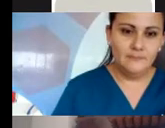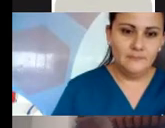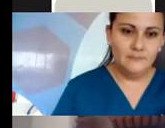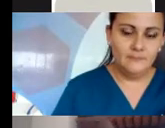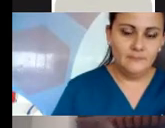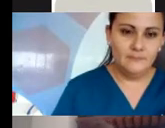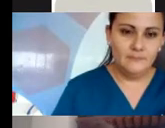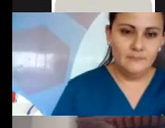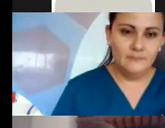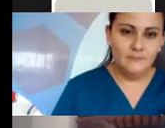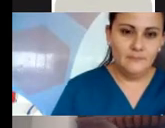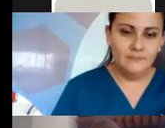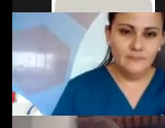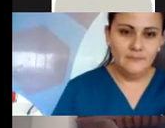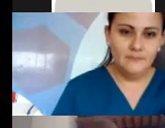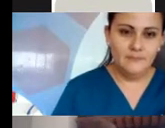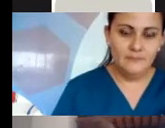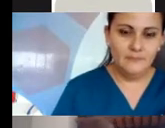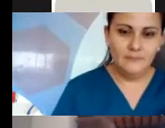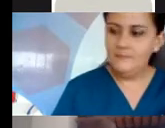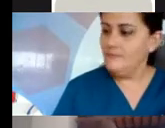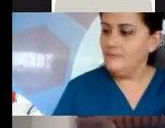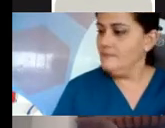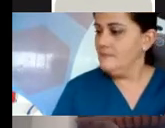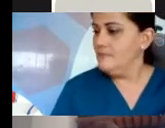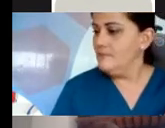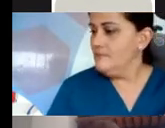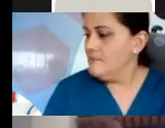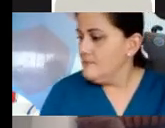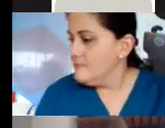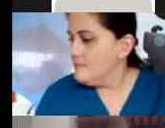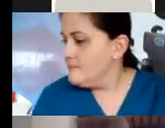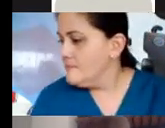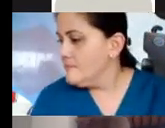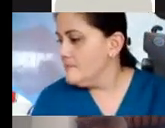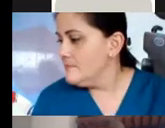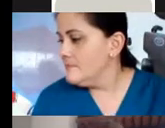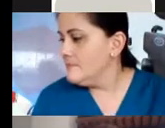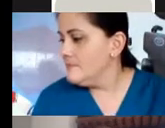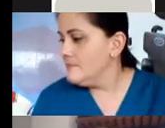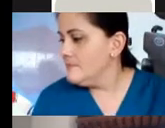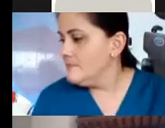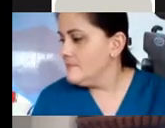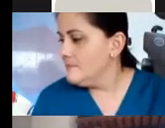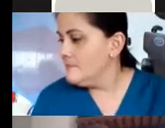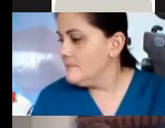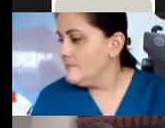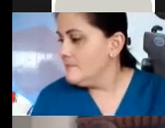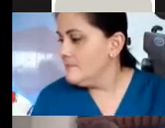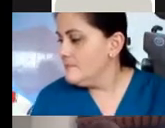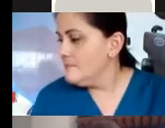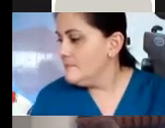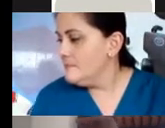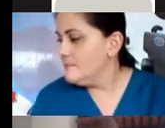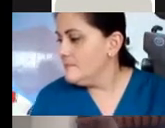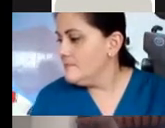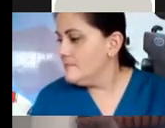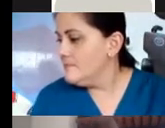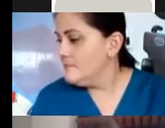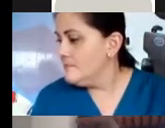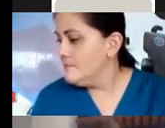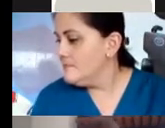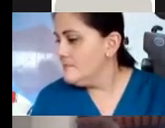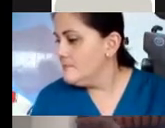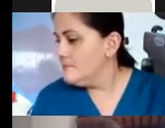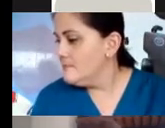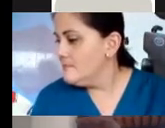acá tenemos un soporte proximal con esta función de contener seguramente una extrarrotación muy fuerte, muy